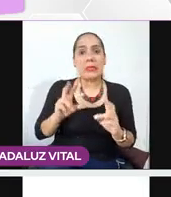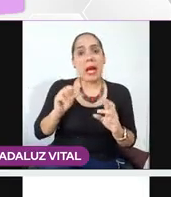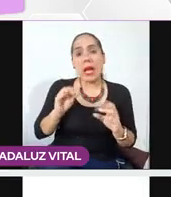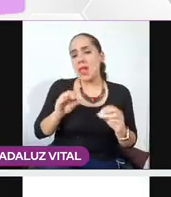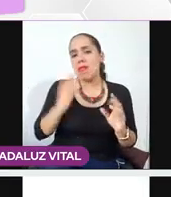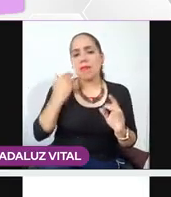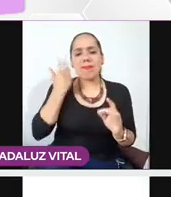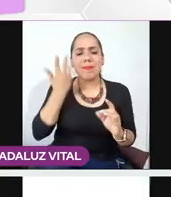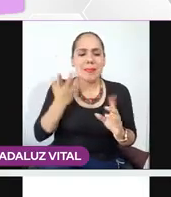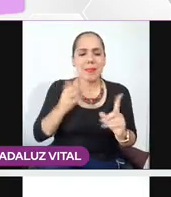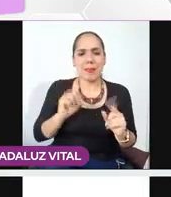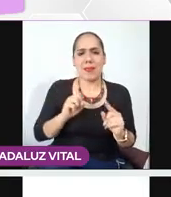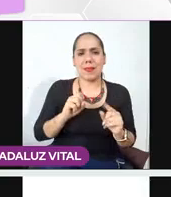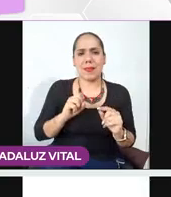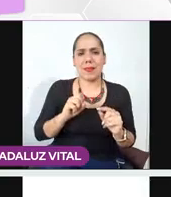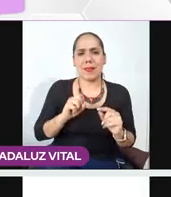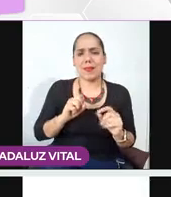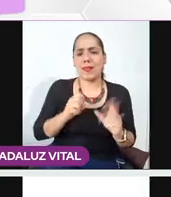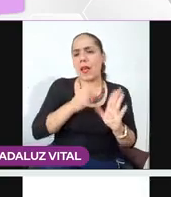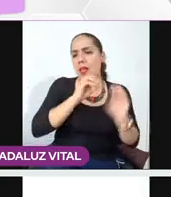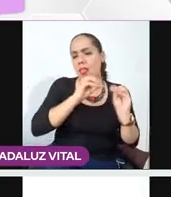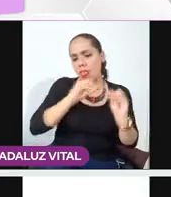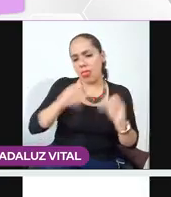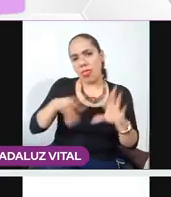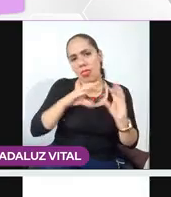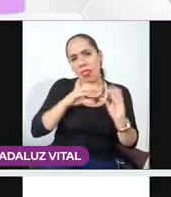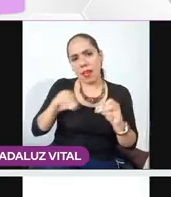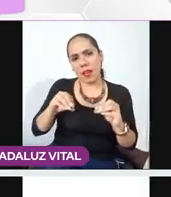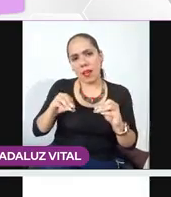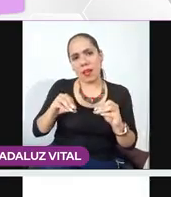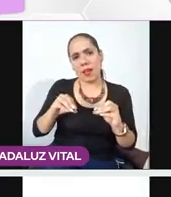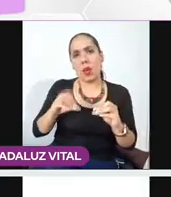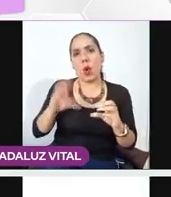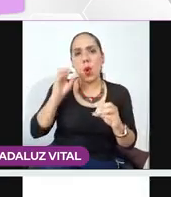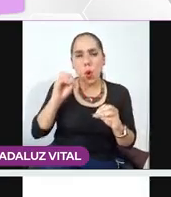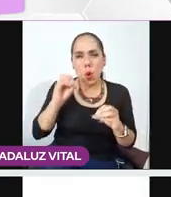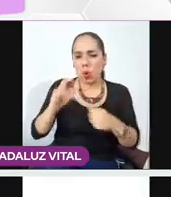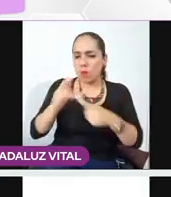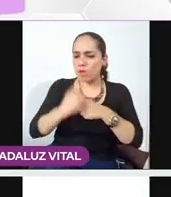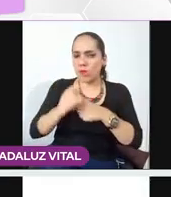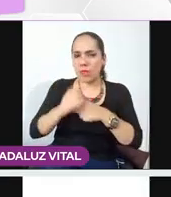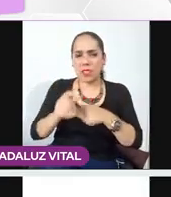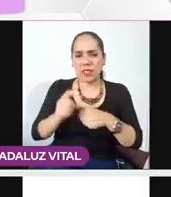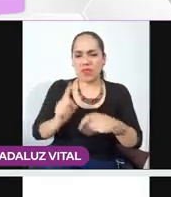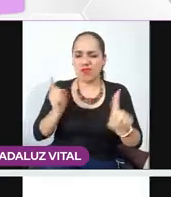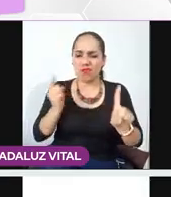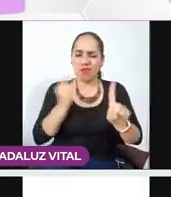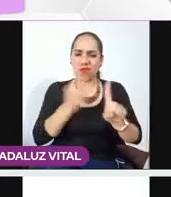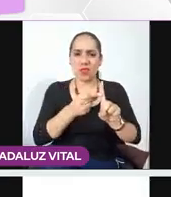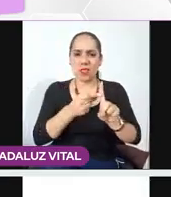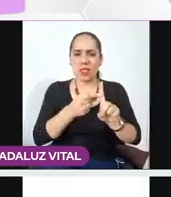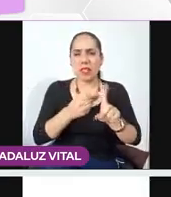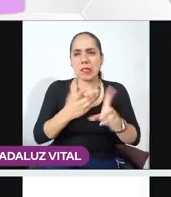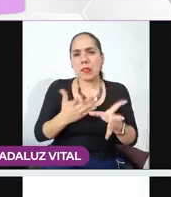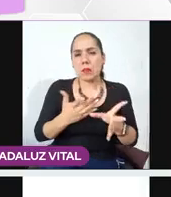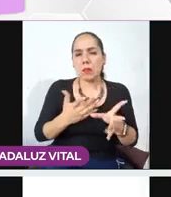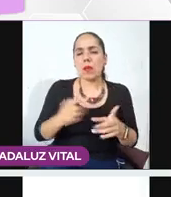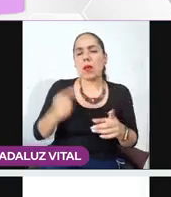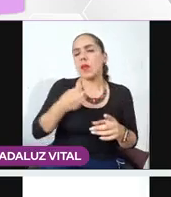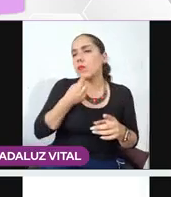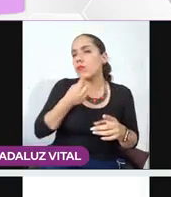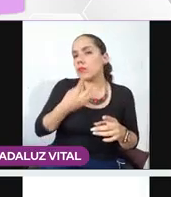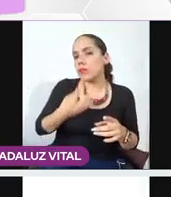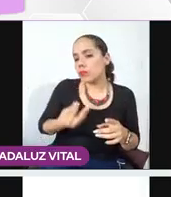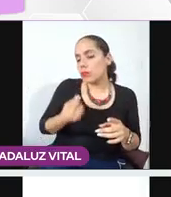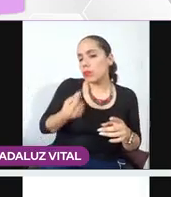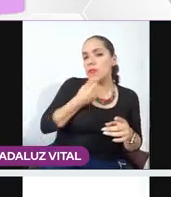efecto psicológico o no haya un daño psicológico. Podríamos ahondar un poquito en este mito tan tremendo que lo tenemos muy,